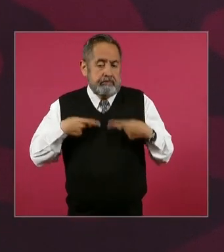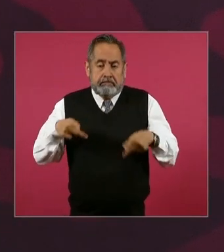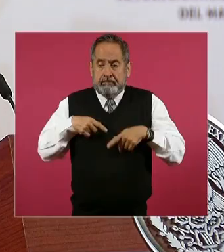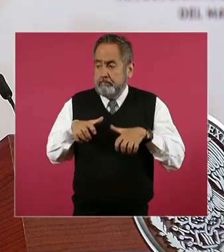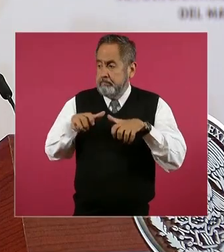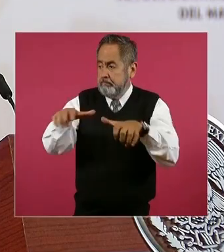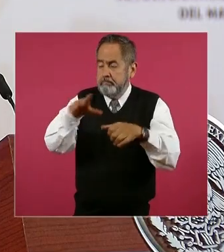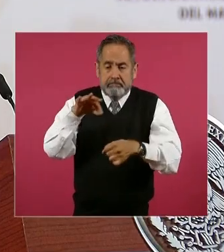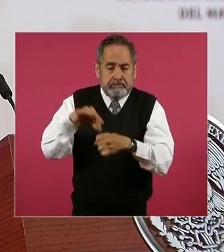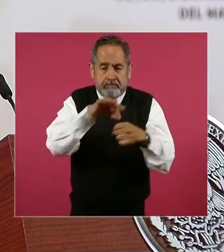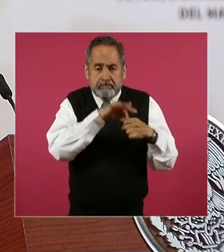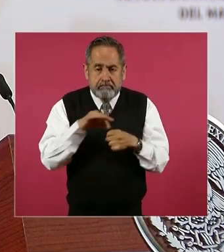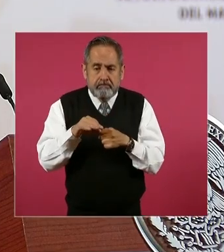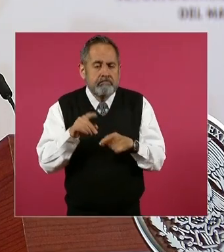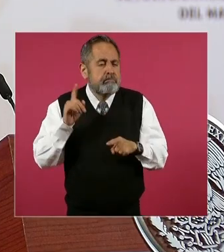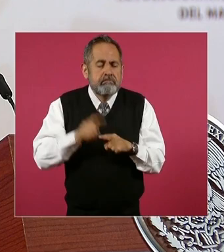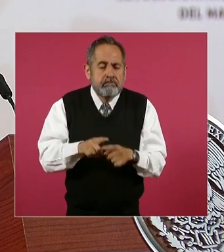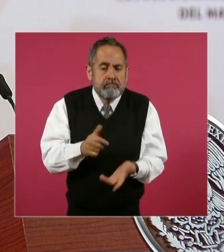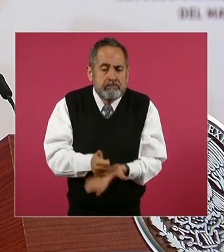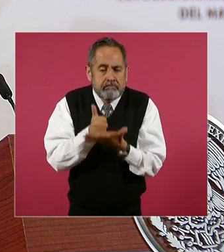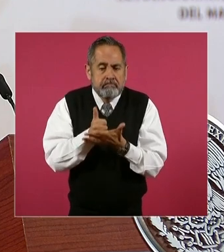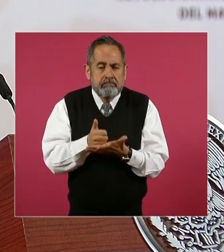pueblo queé va a ayudar